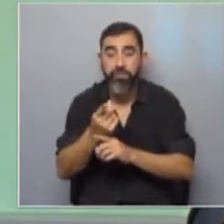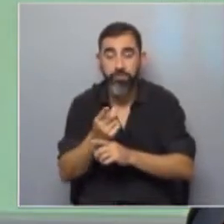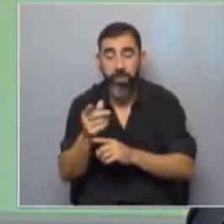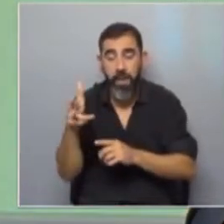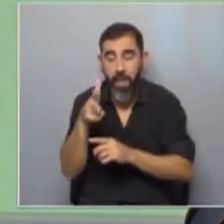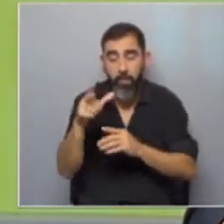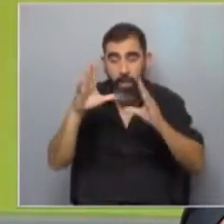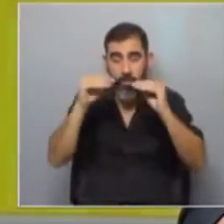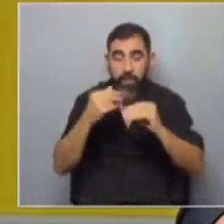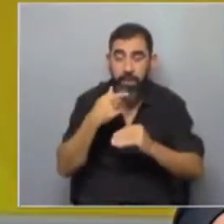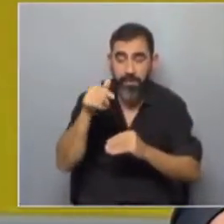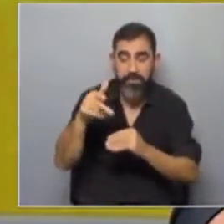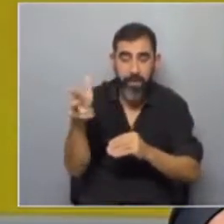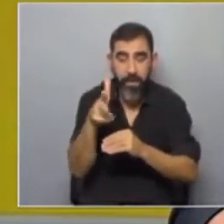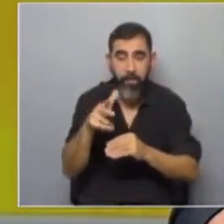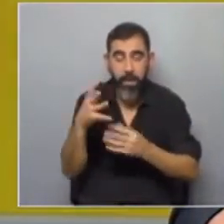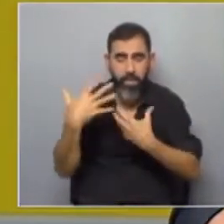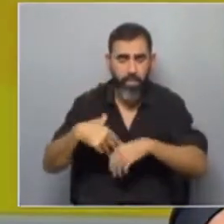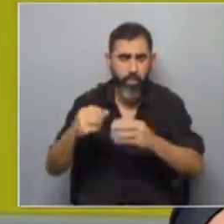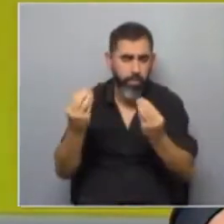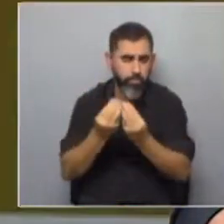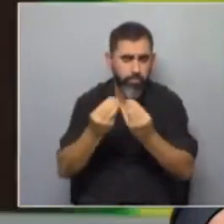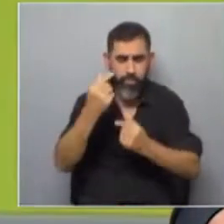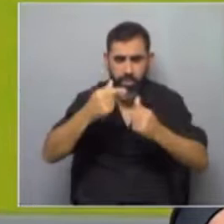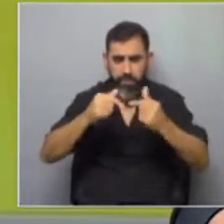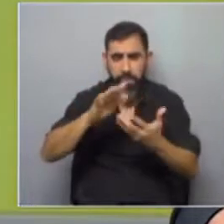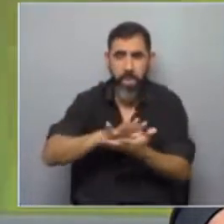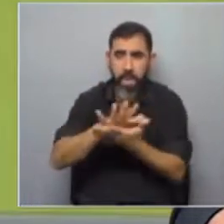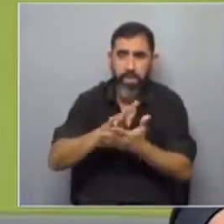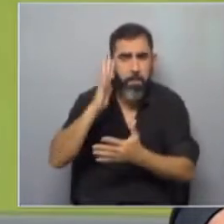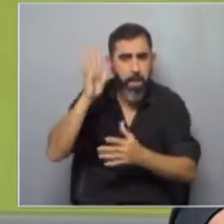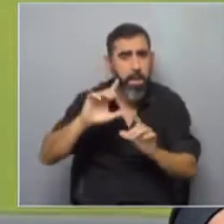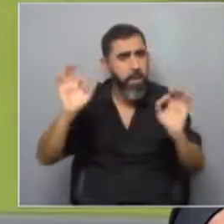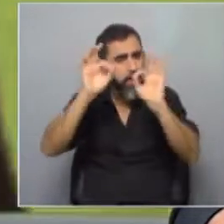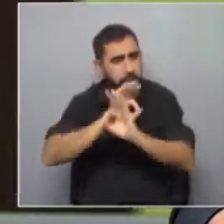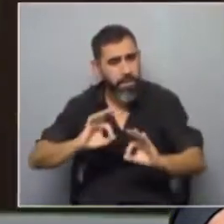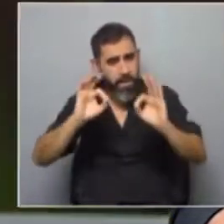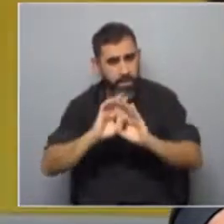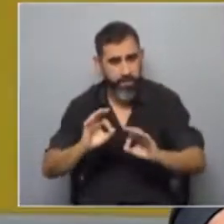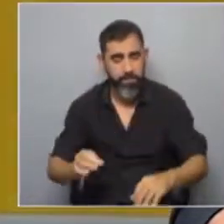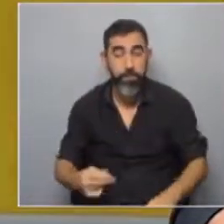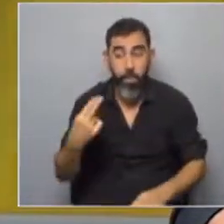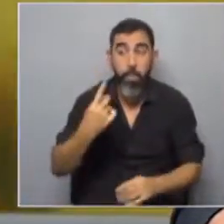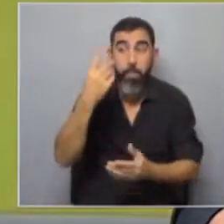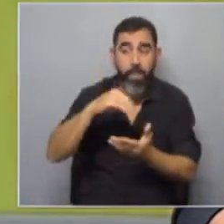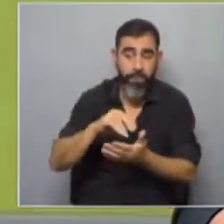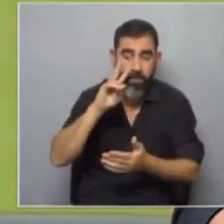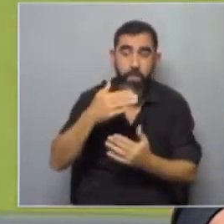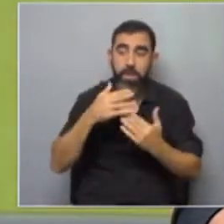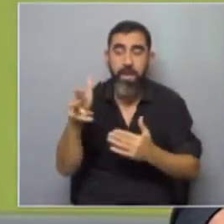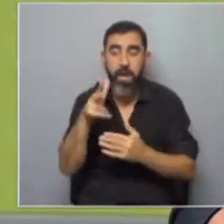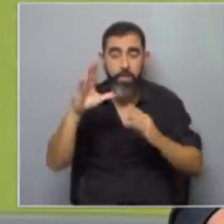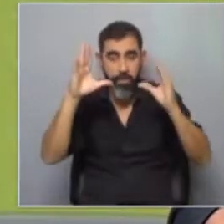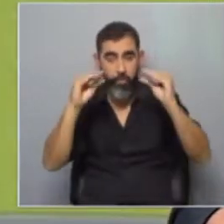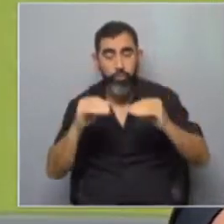y le llama la atención, lo que decíamos. Y entonces nos llegan los comentarios o nos llegan las fotos, y ahí podemos identificar entre un margay y un gato